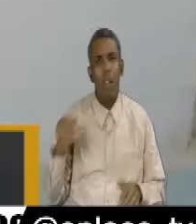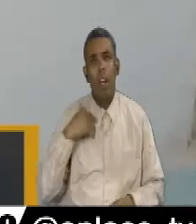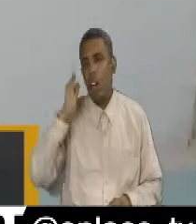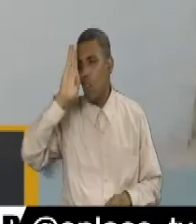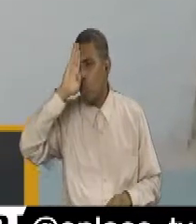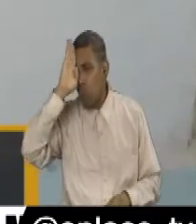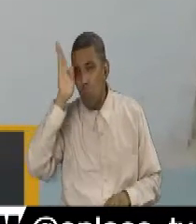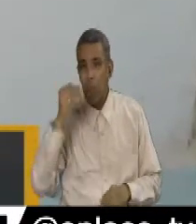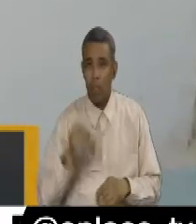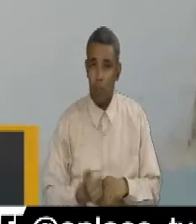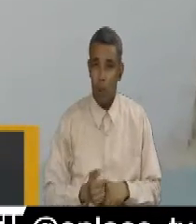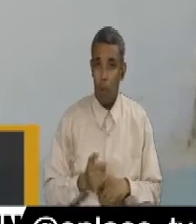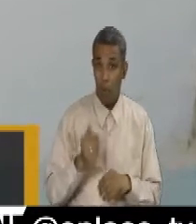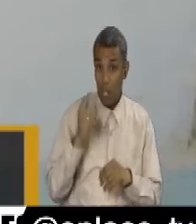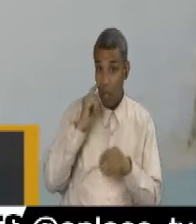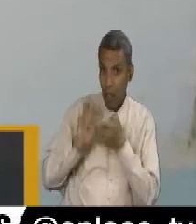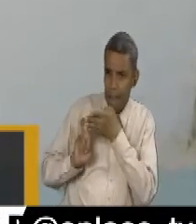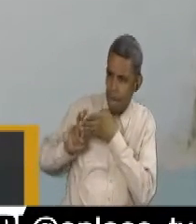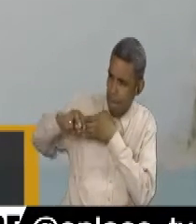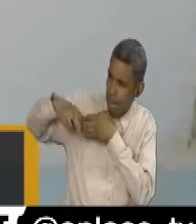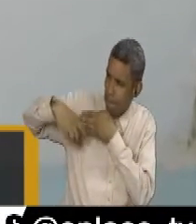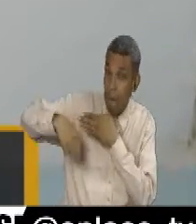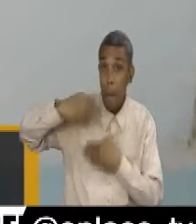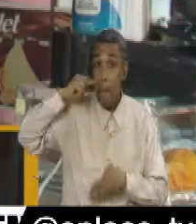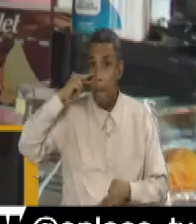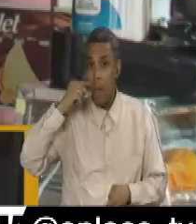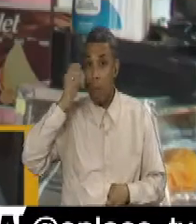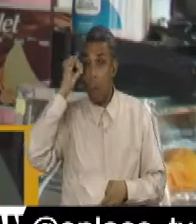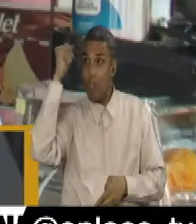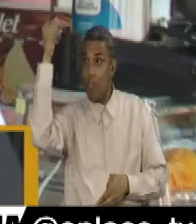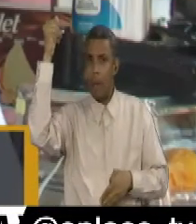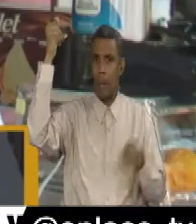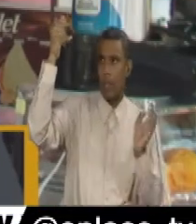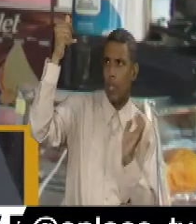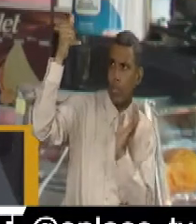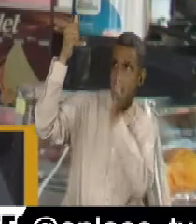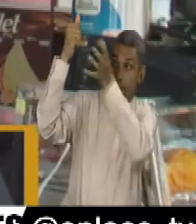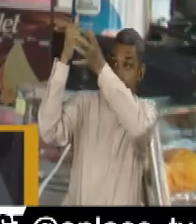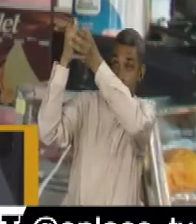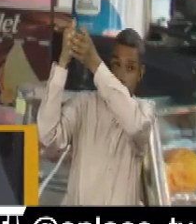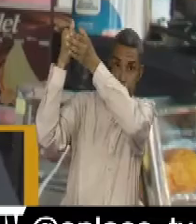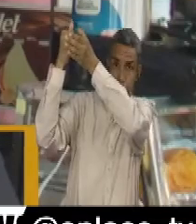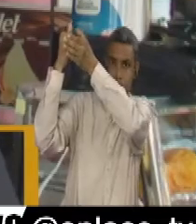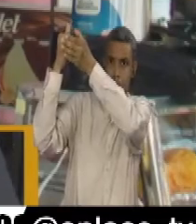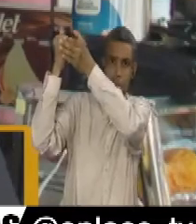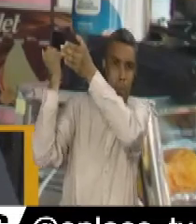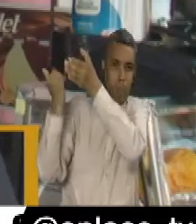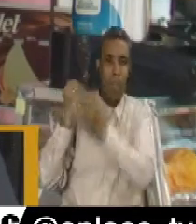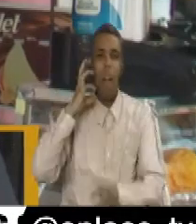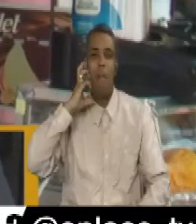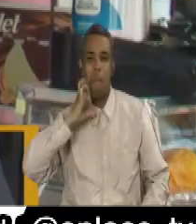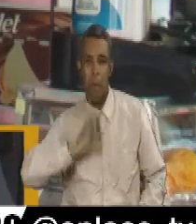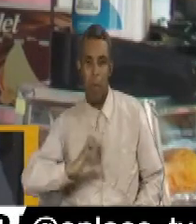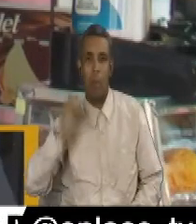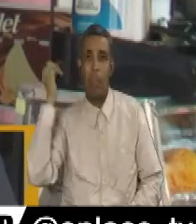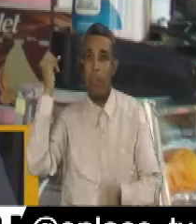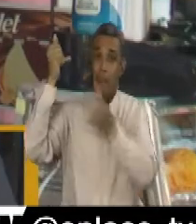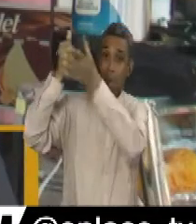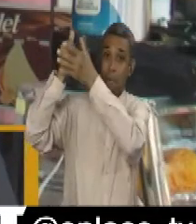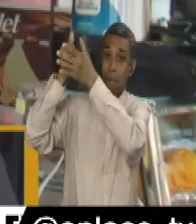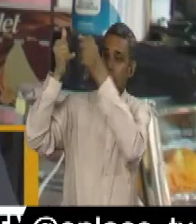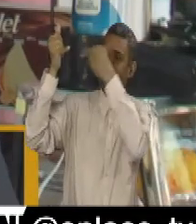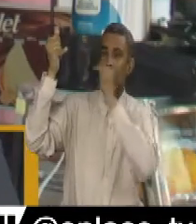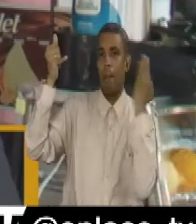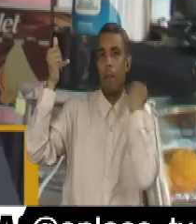y taparon las cámaras de seguridad para evitar quedar registrados en video. Se metieron por el techo, el modo operandi de ellos se meten por el techo, parte del